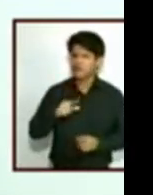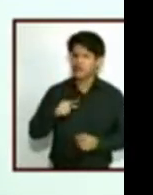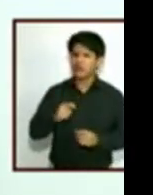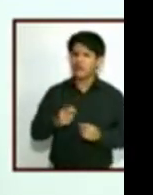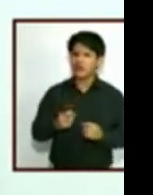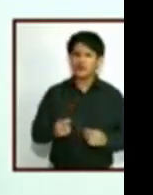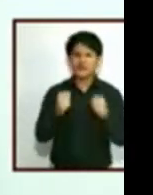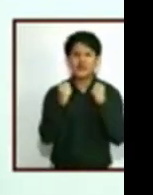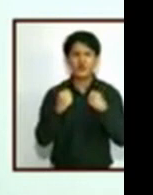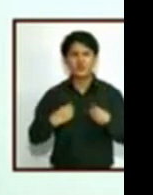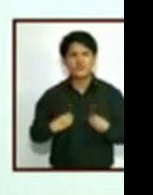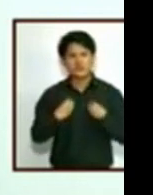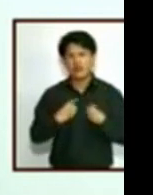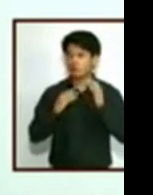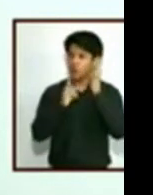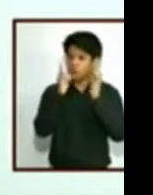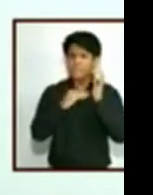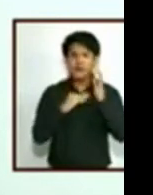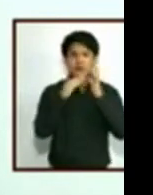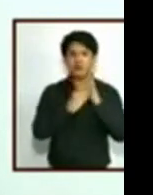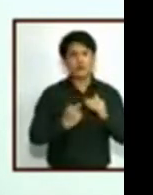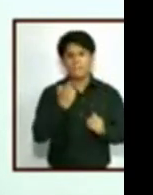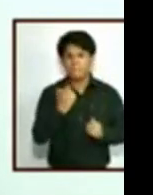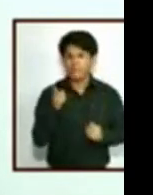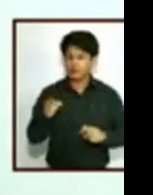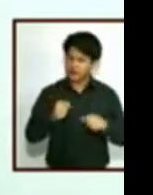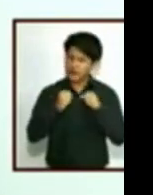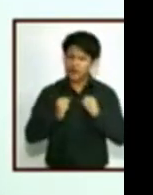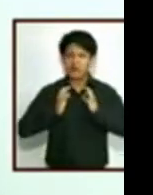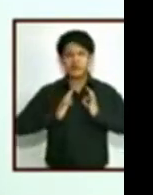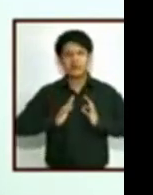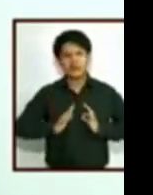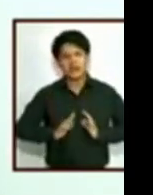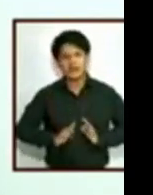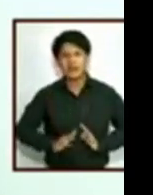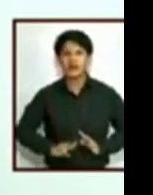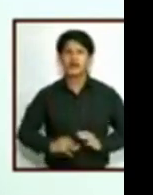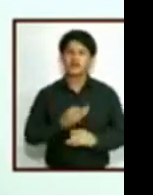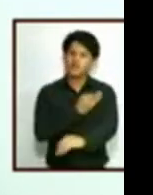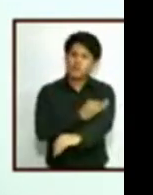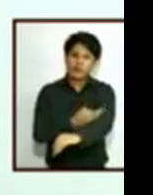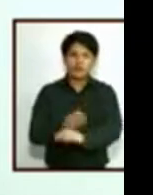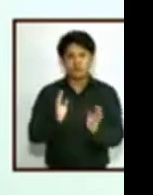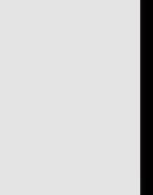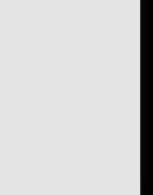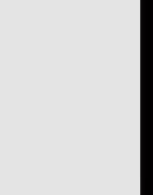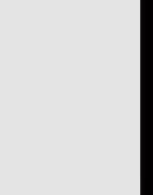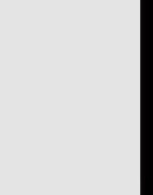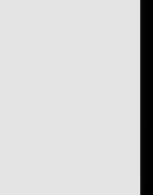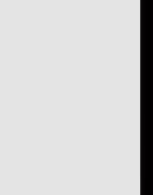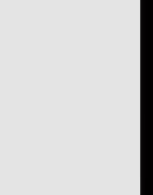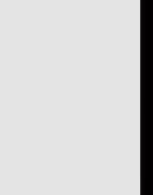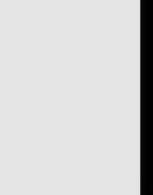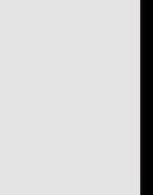seguro de vida por arriba de 1,000,000 pesos que le garantice a ellos y sus familias tranquilidad si es que faltaran. Y lo más